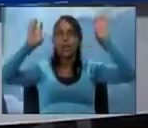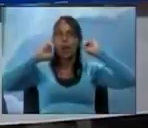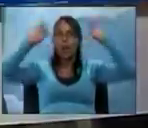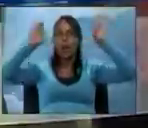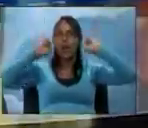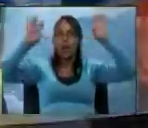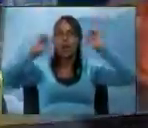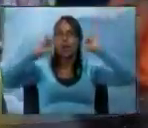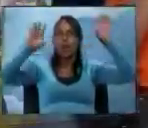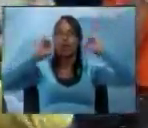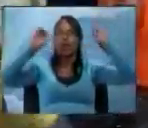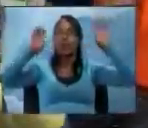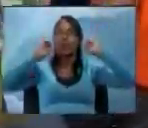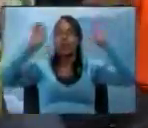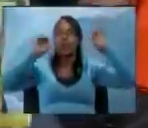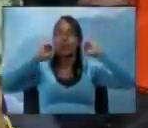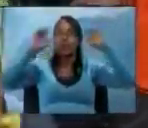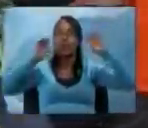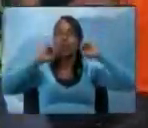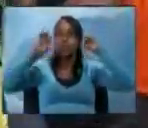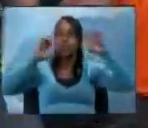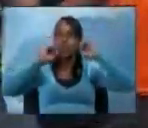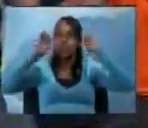Yeah. Gloria a Dios.